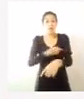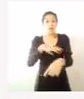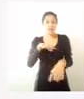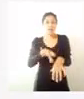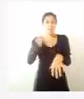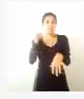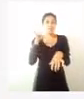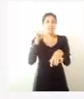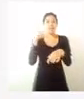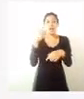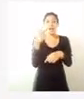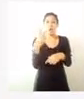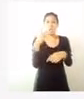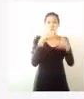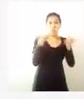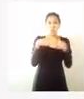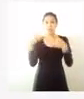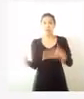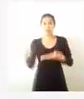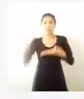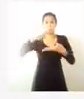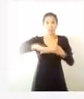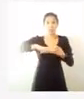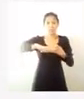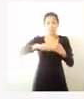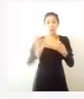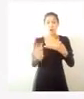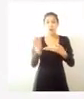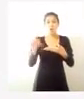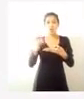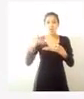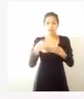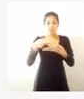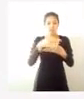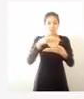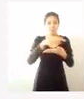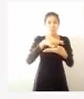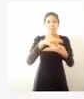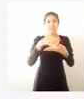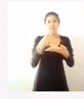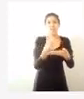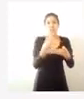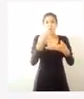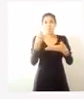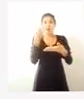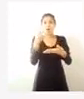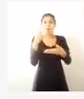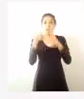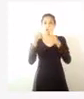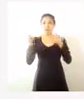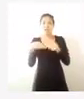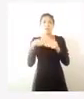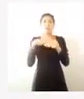caso de necesidad. Apilar los dos cuadrados y coselos en todo el contorno del cuadrado como si fuera una